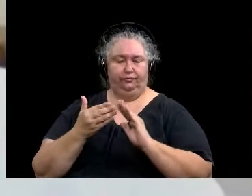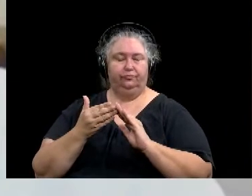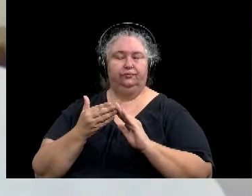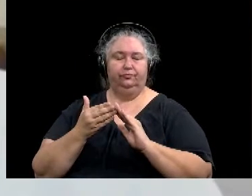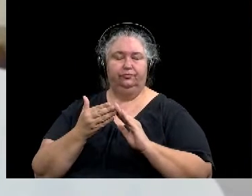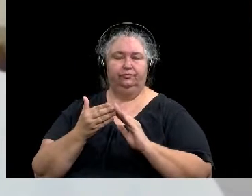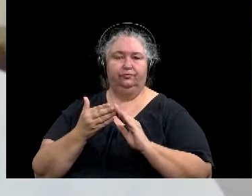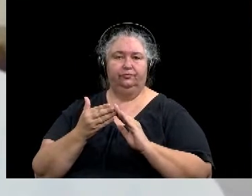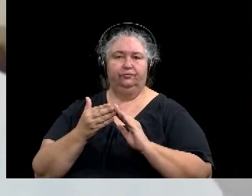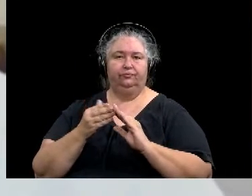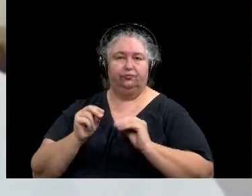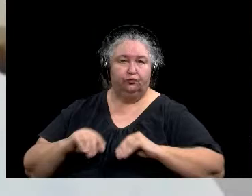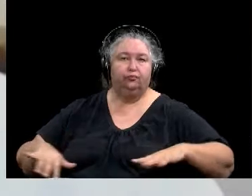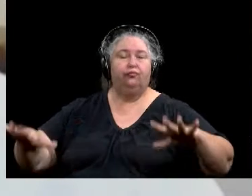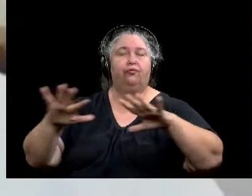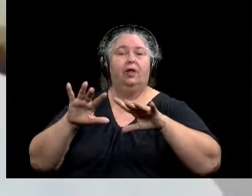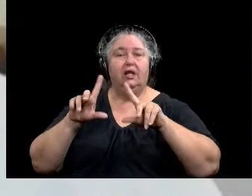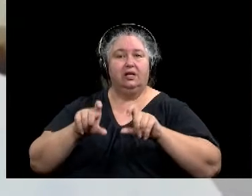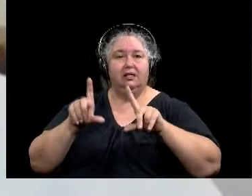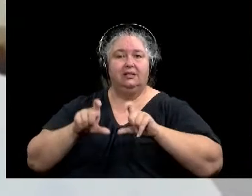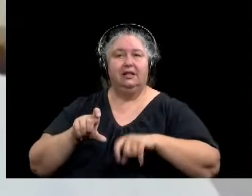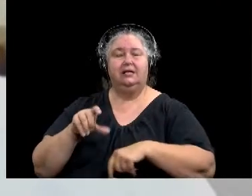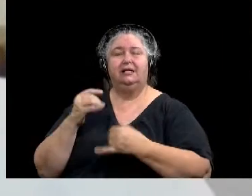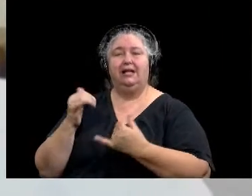masivas pruebas